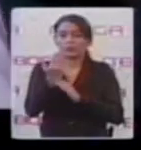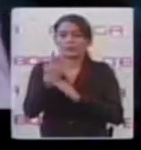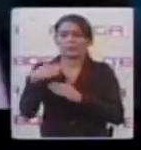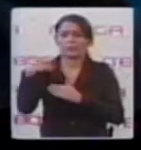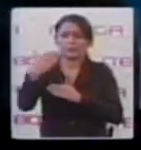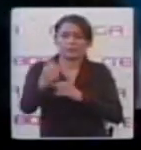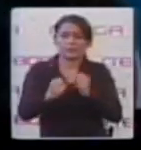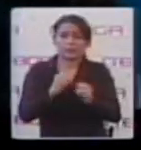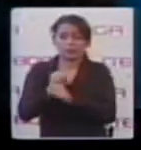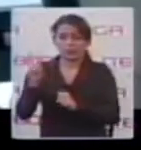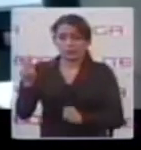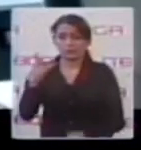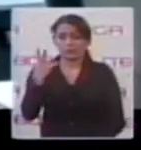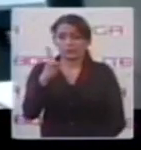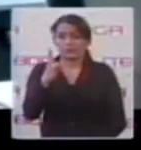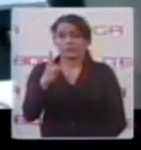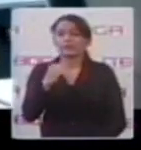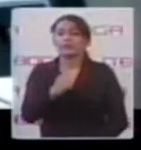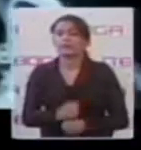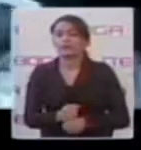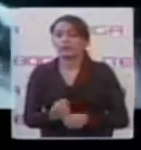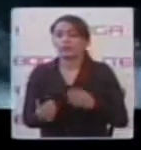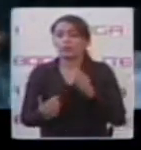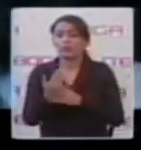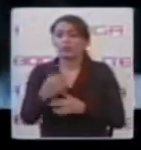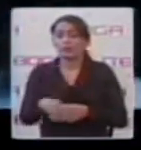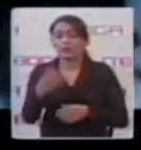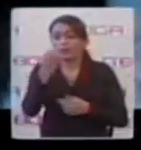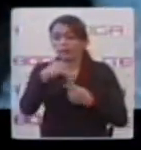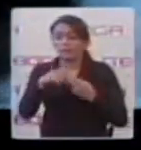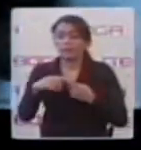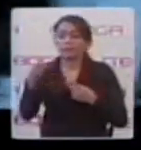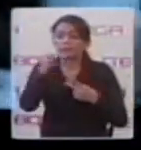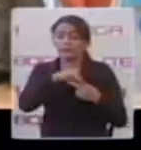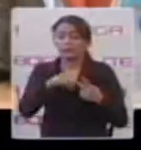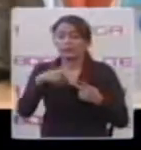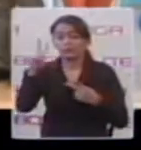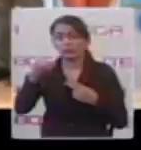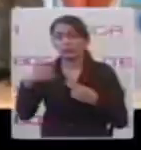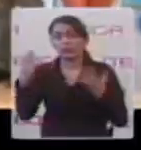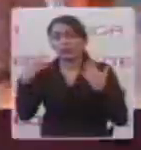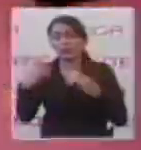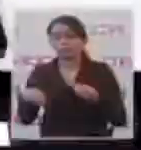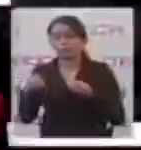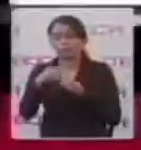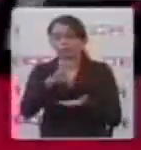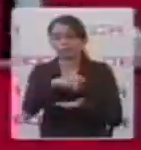2017 abrirán este modelo de tienda en Ambato, Manta y 2 más en Guayaquil.